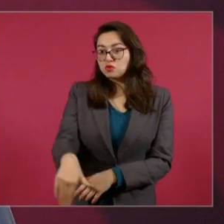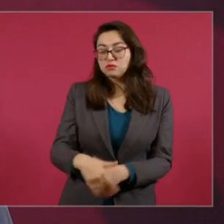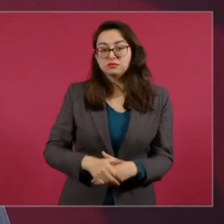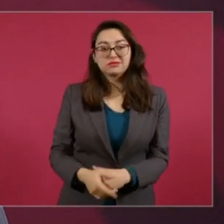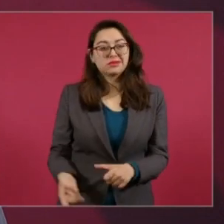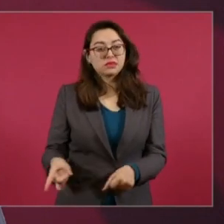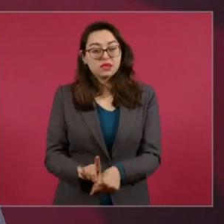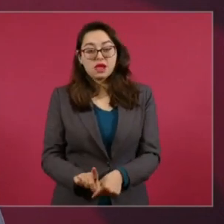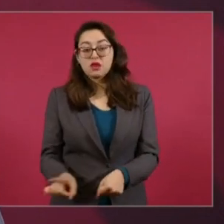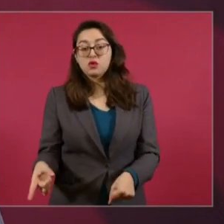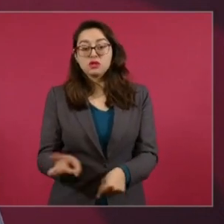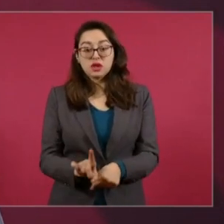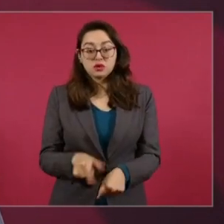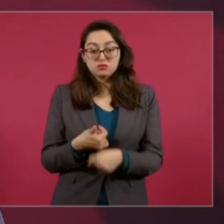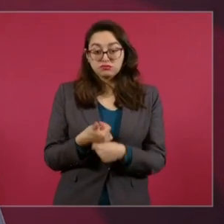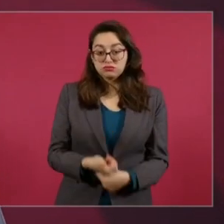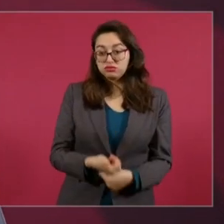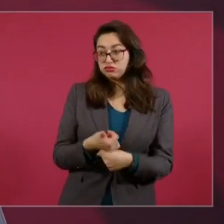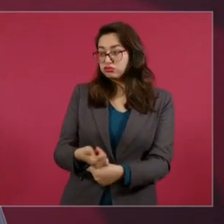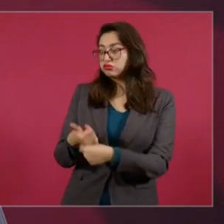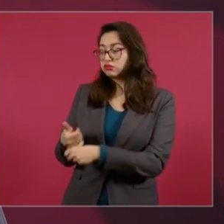humanismo?